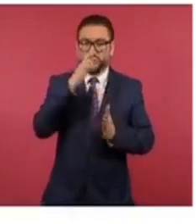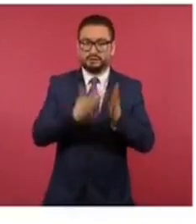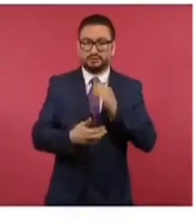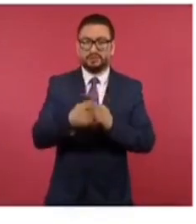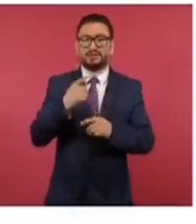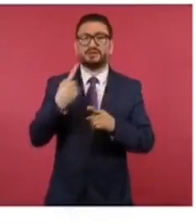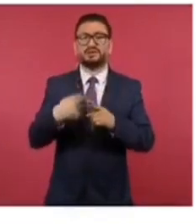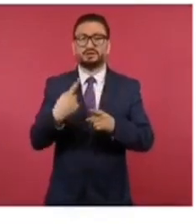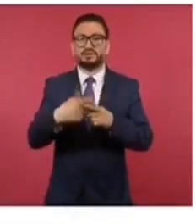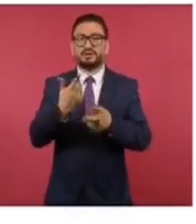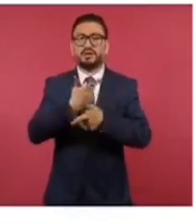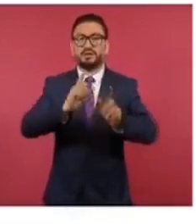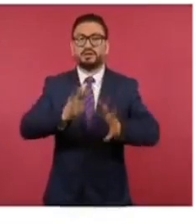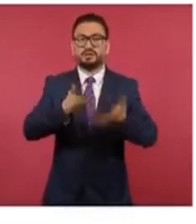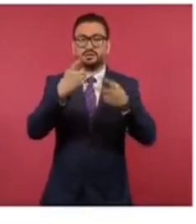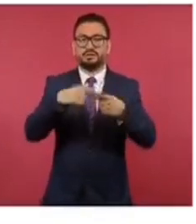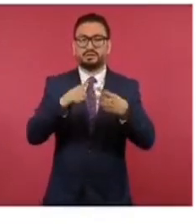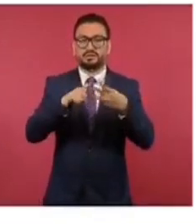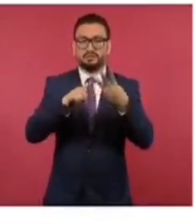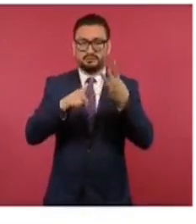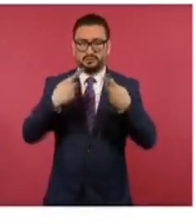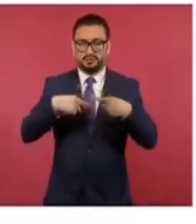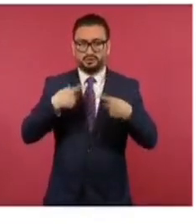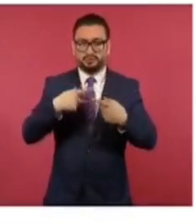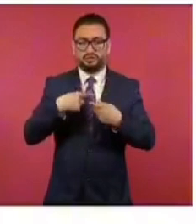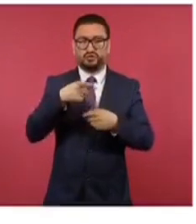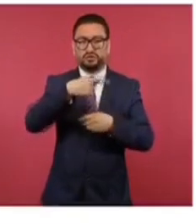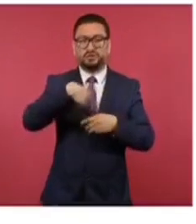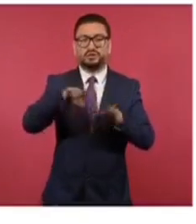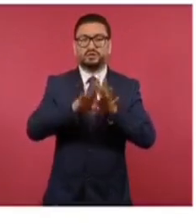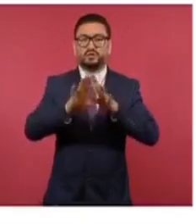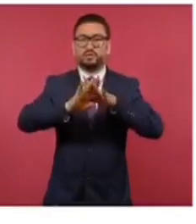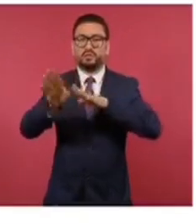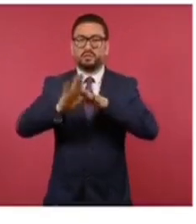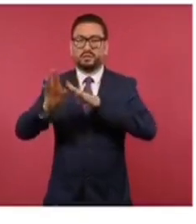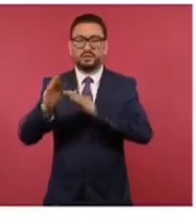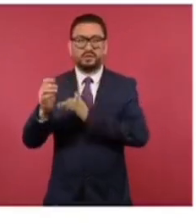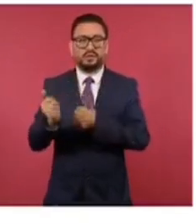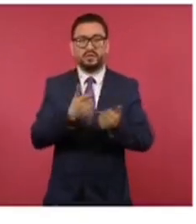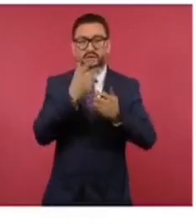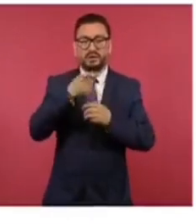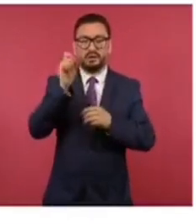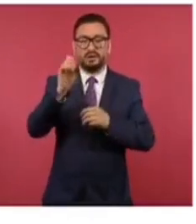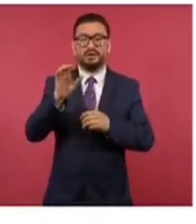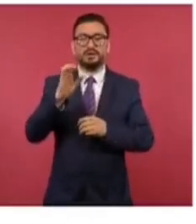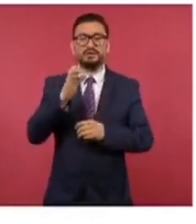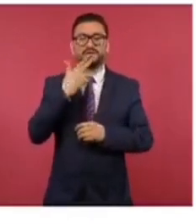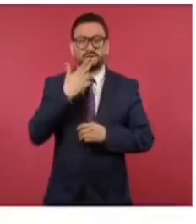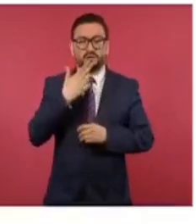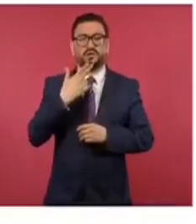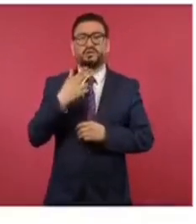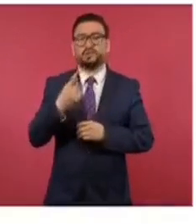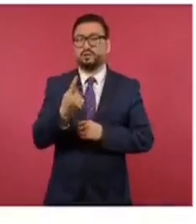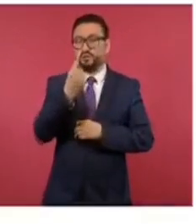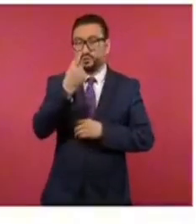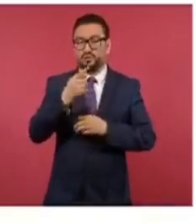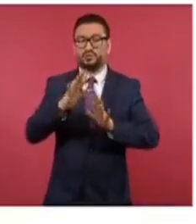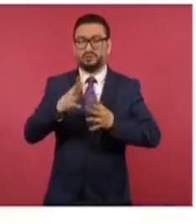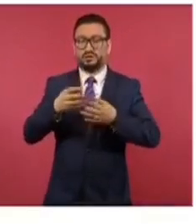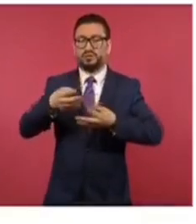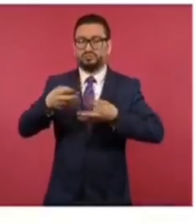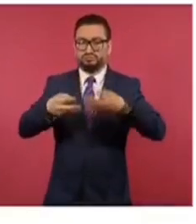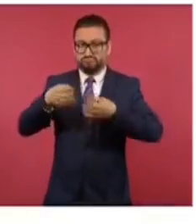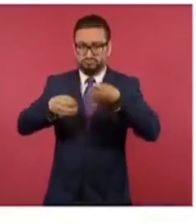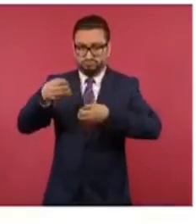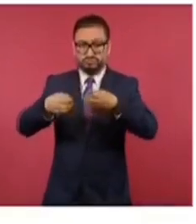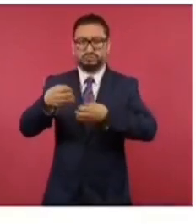de la libertad a tres presuntos traficantes de migrantes en en Chihuahua uno si fue vinculado a proceso vamos a